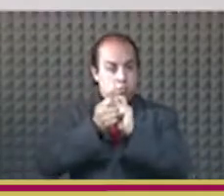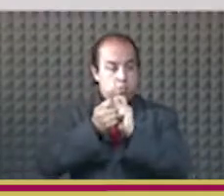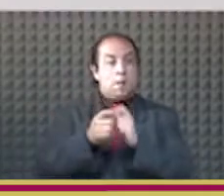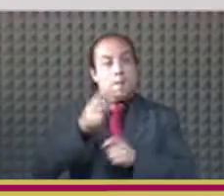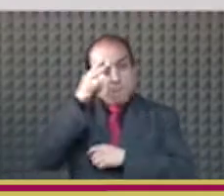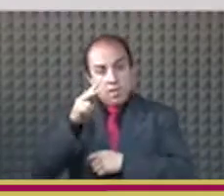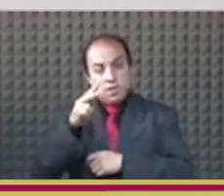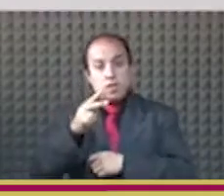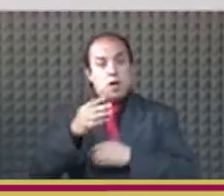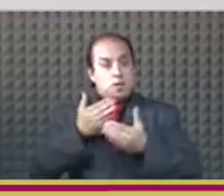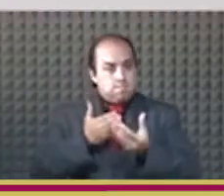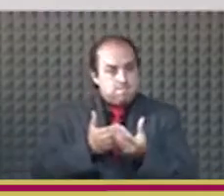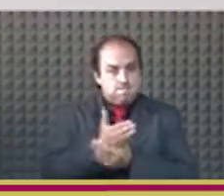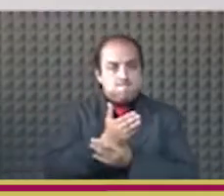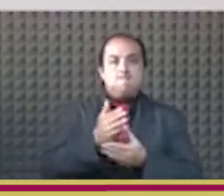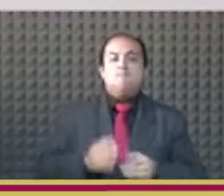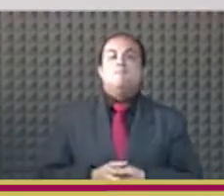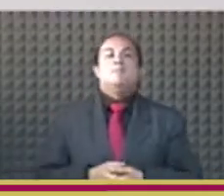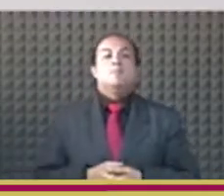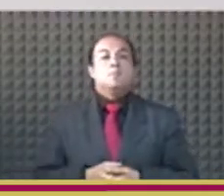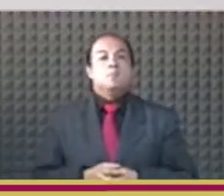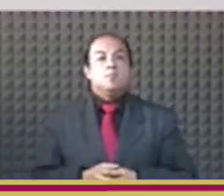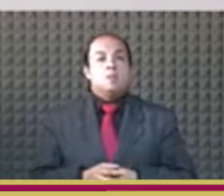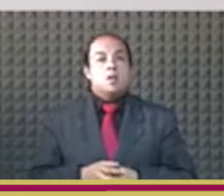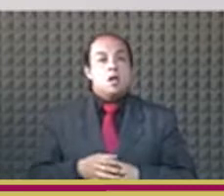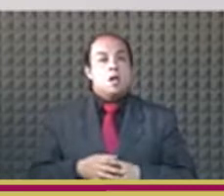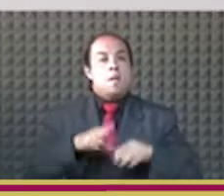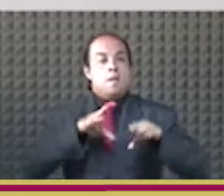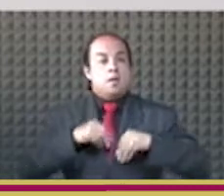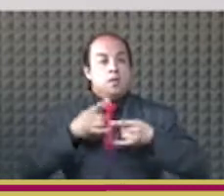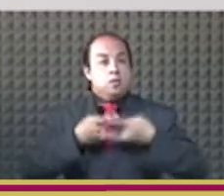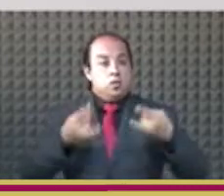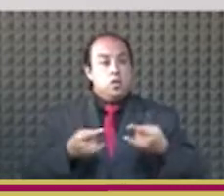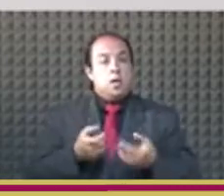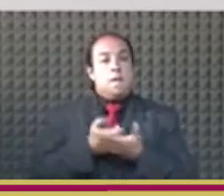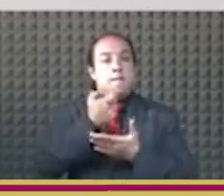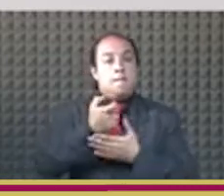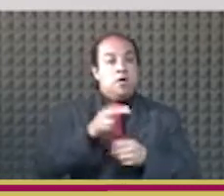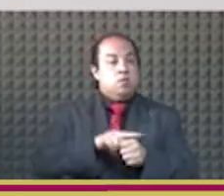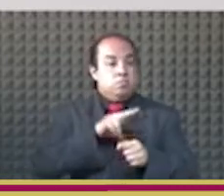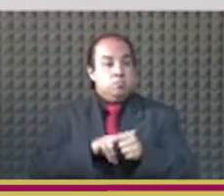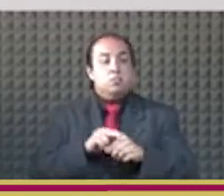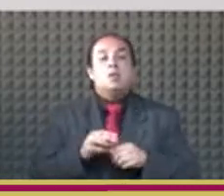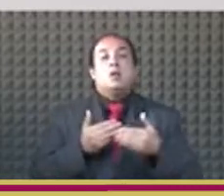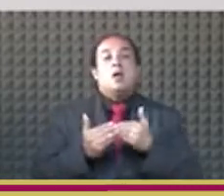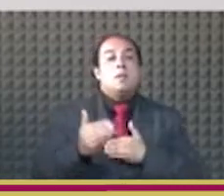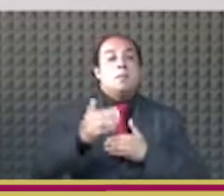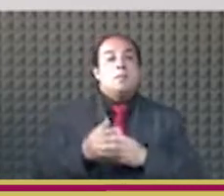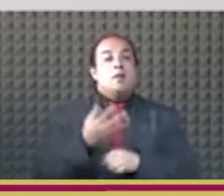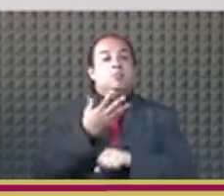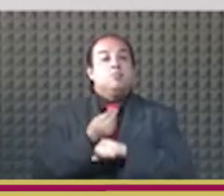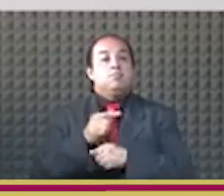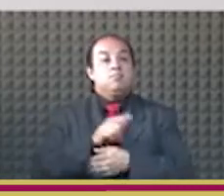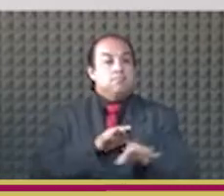México está saliendo adelante. La recuperación histórica del salario mínimo, los avances de la reforma laboral,